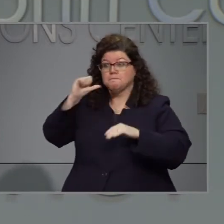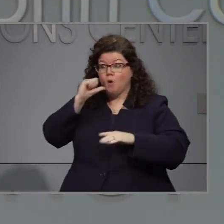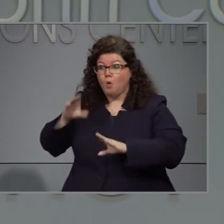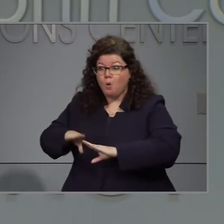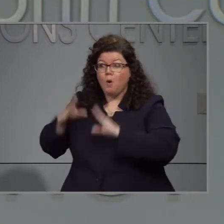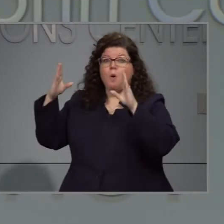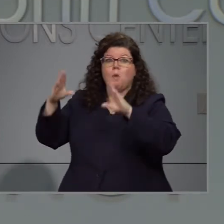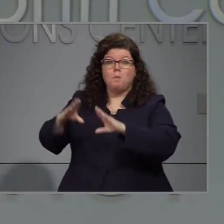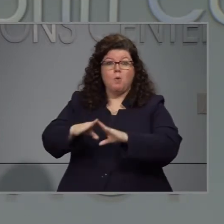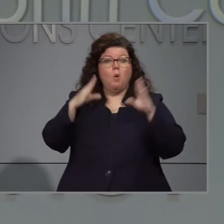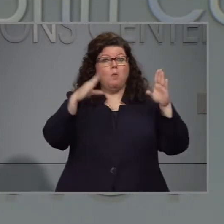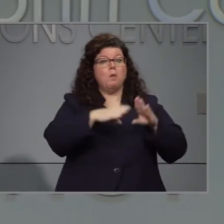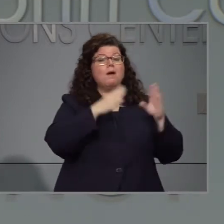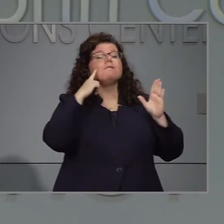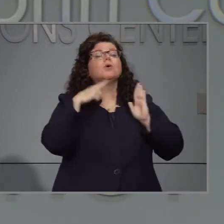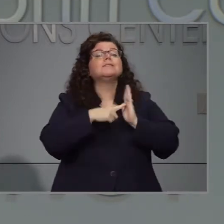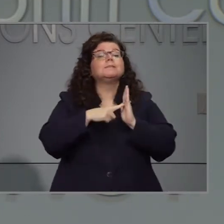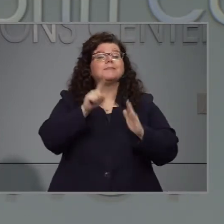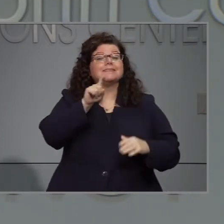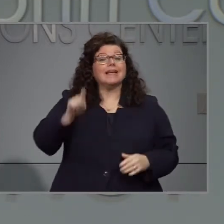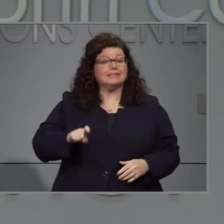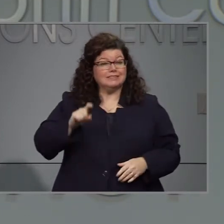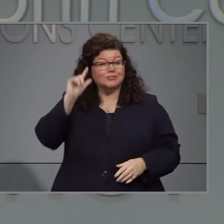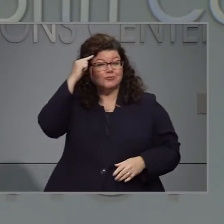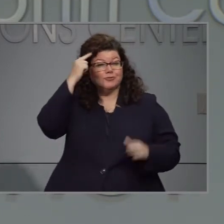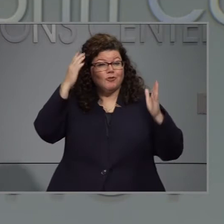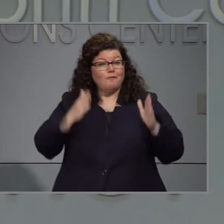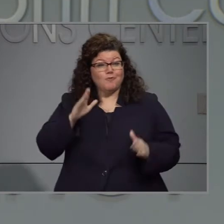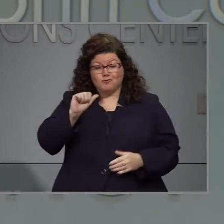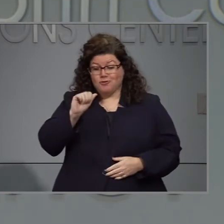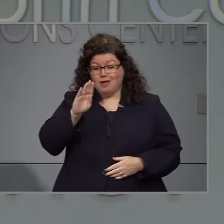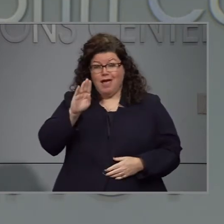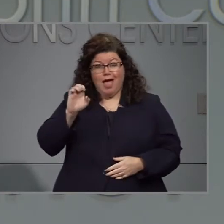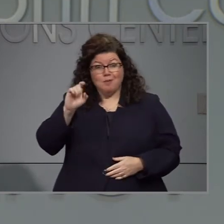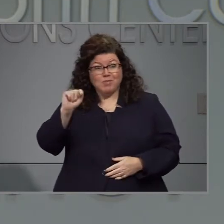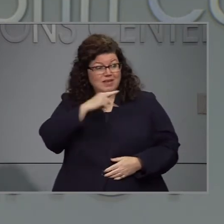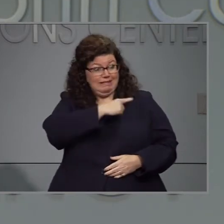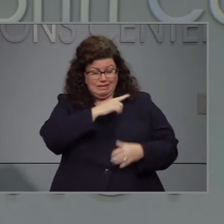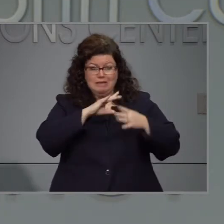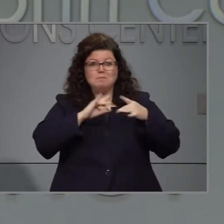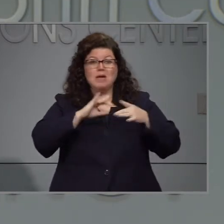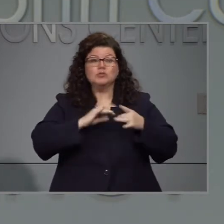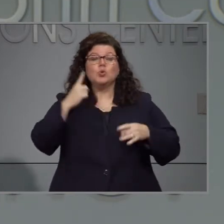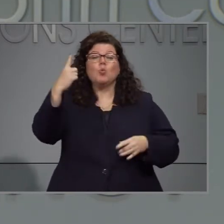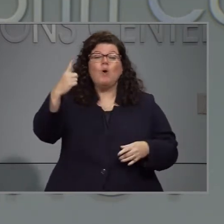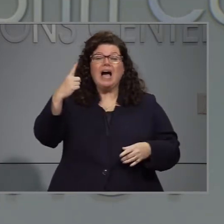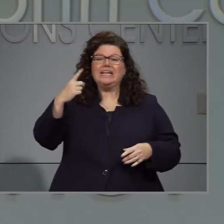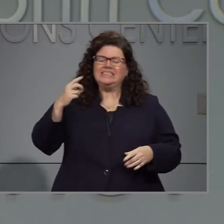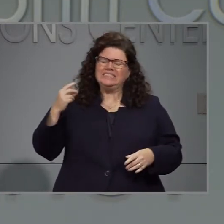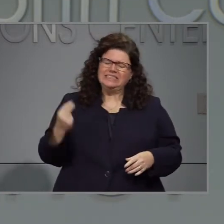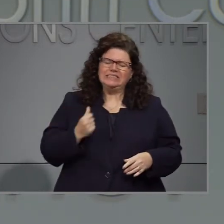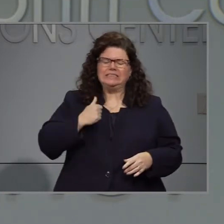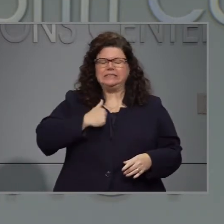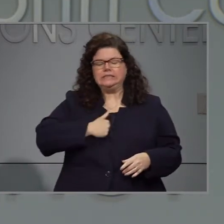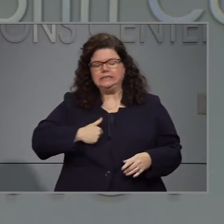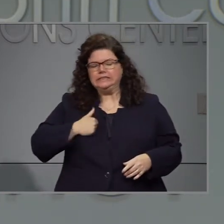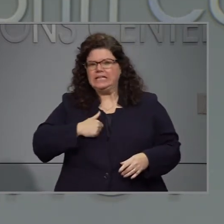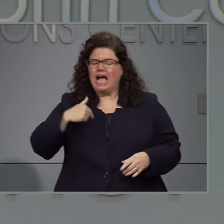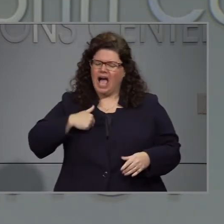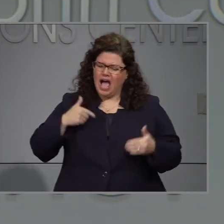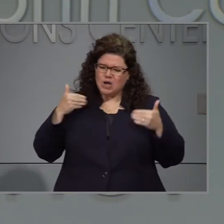bares abren. El gobernador Abbott de Texas dijo que en toda esta apertura de negocios lo que